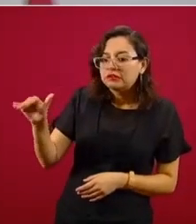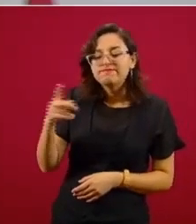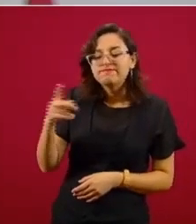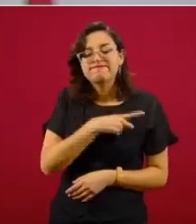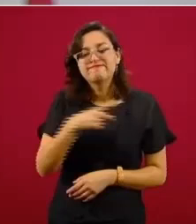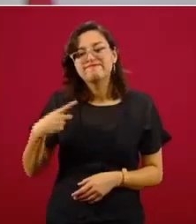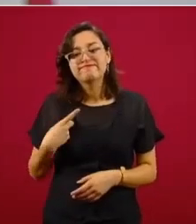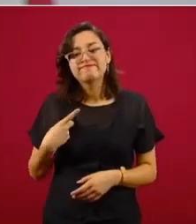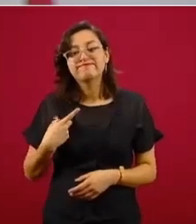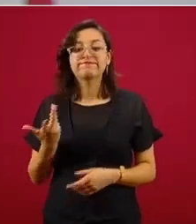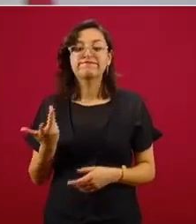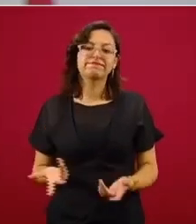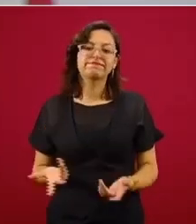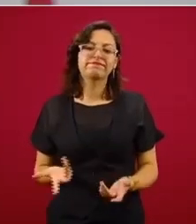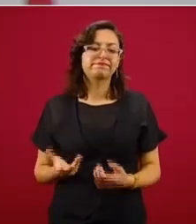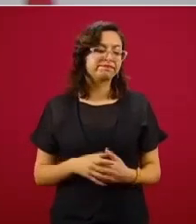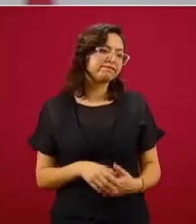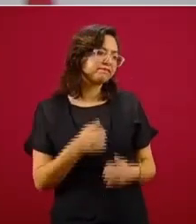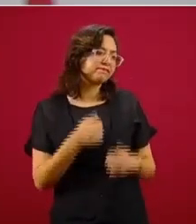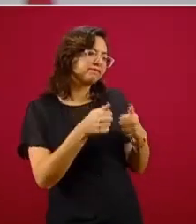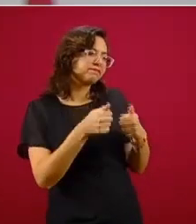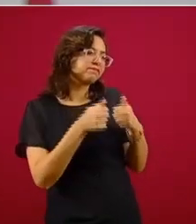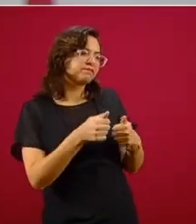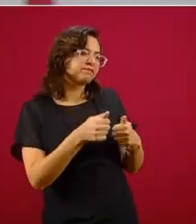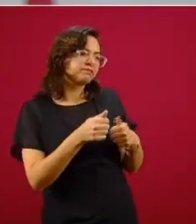y pues no le publicaban nada,